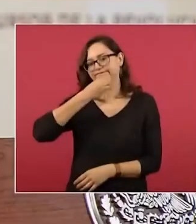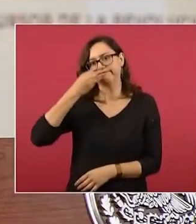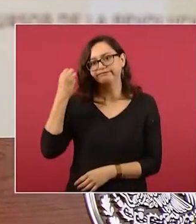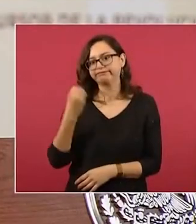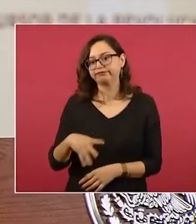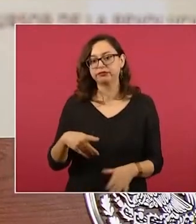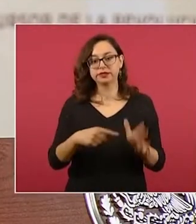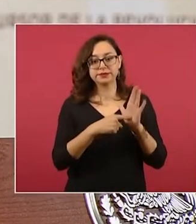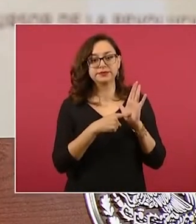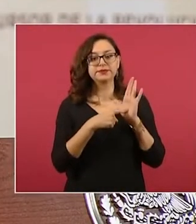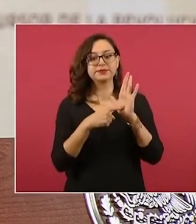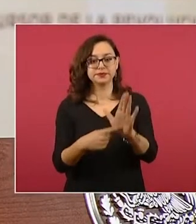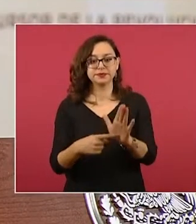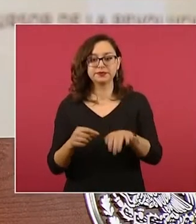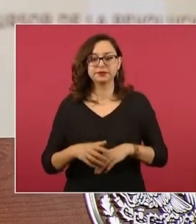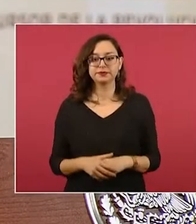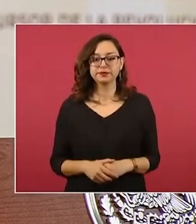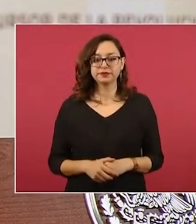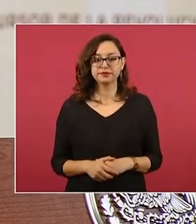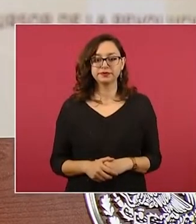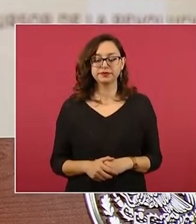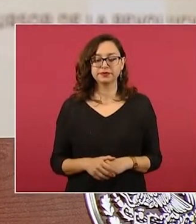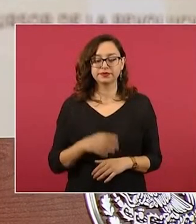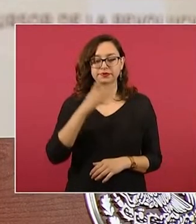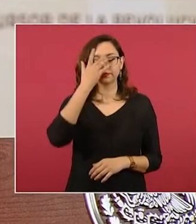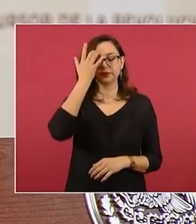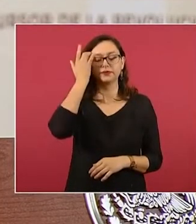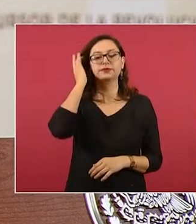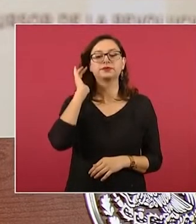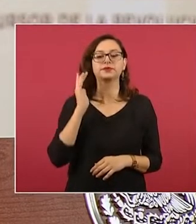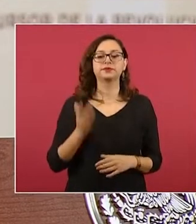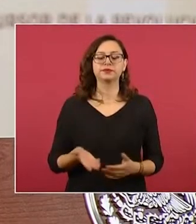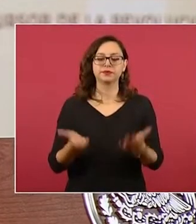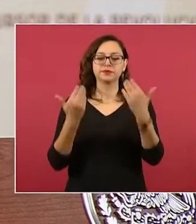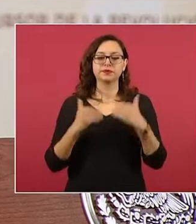Entonces vamos a empezar con Elizabeth.